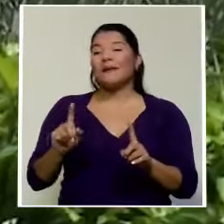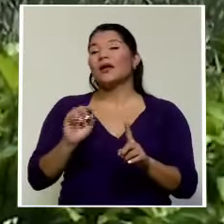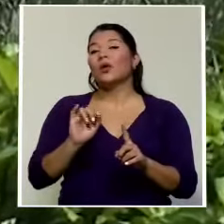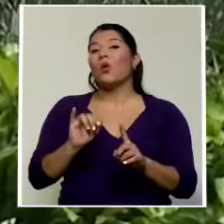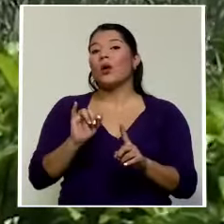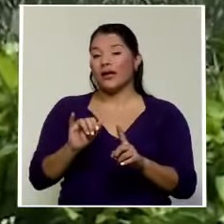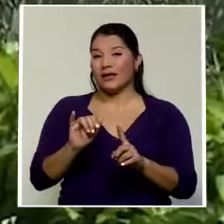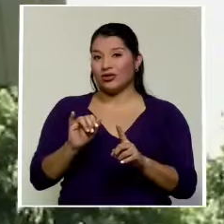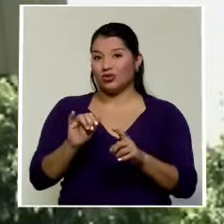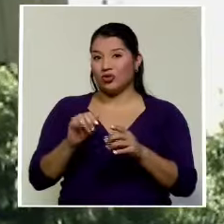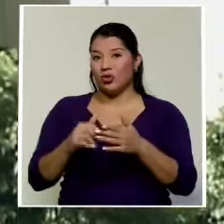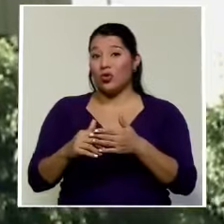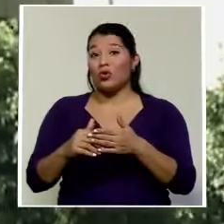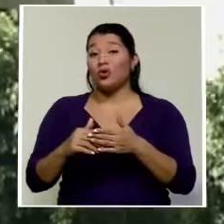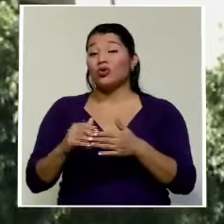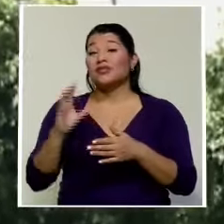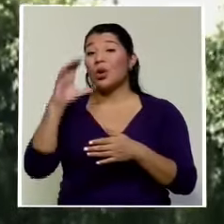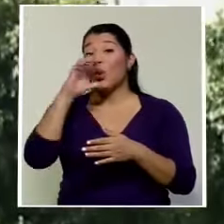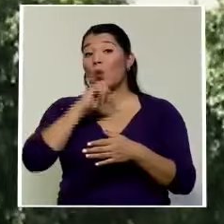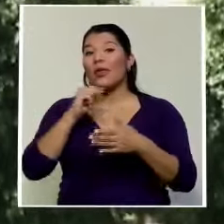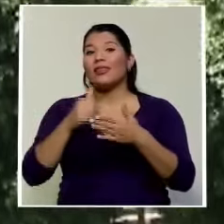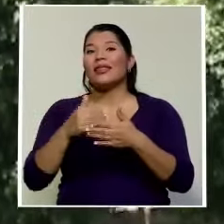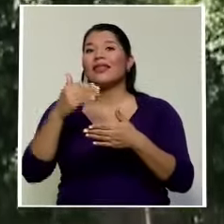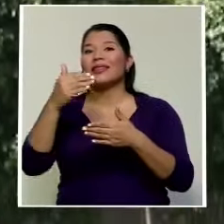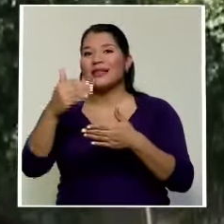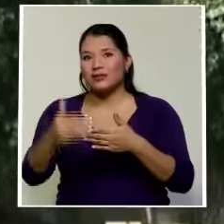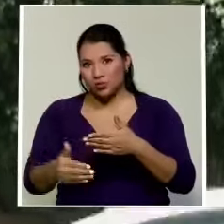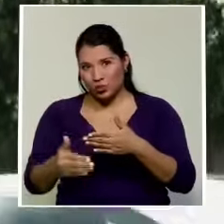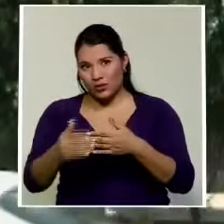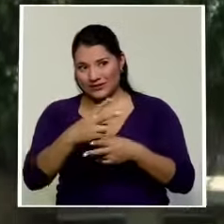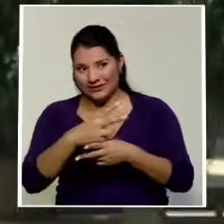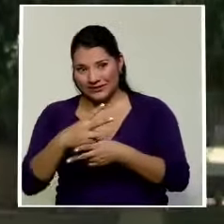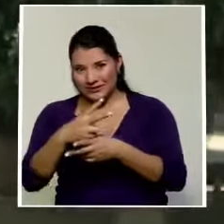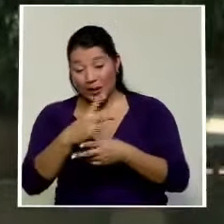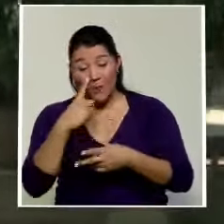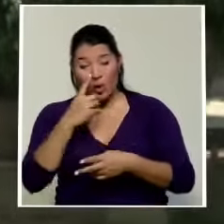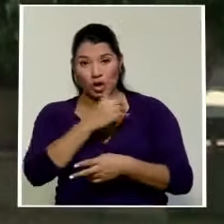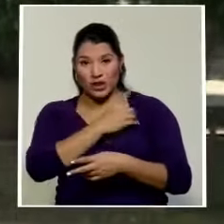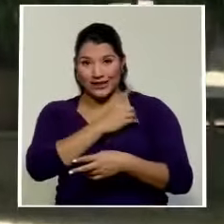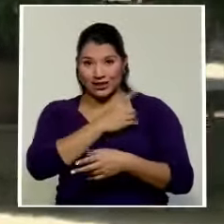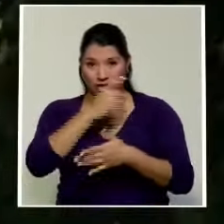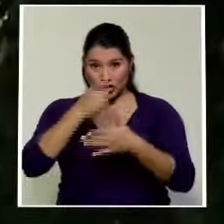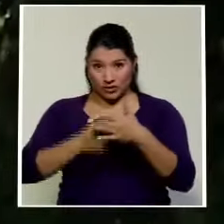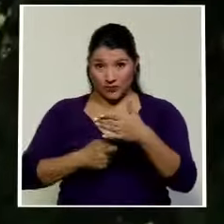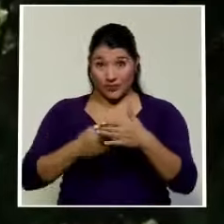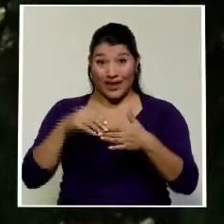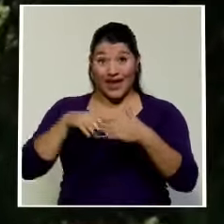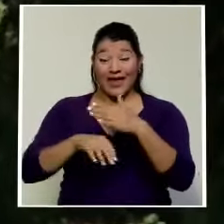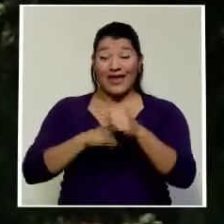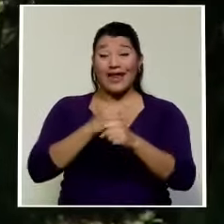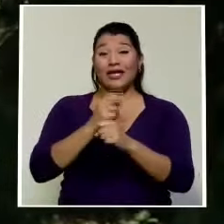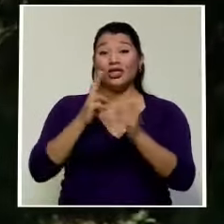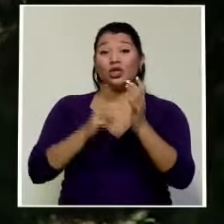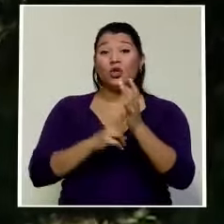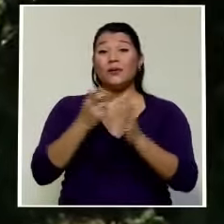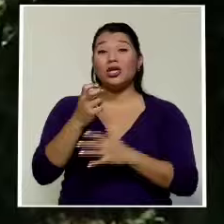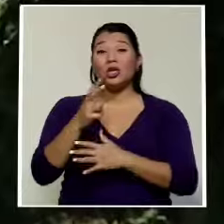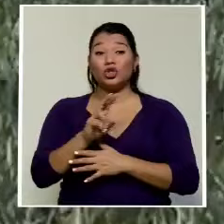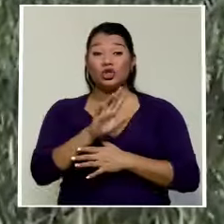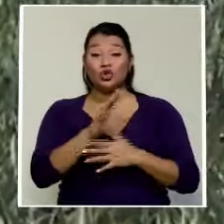posteriormente una fiscalización de la Dirección de Tributación. En aquel 2012, mientras la Piñera de Bolio